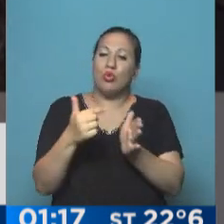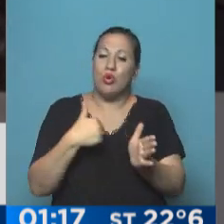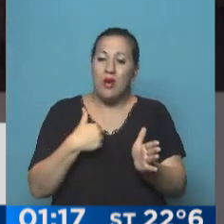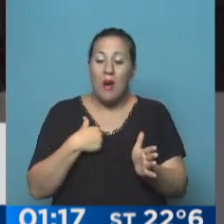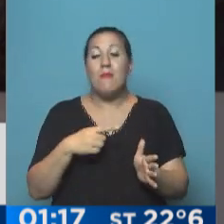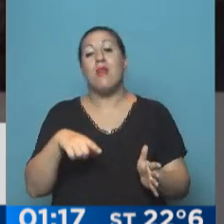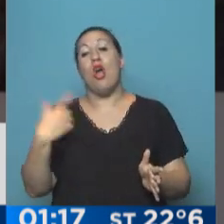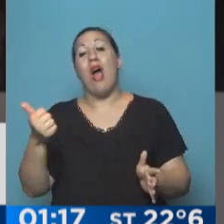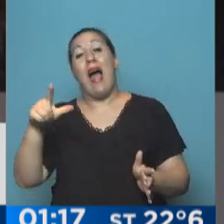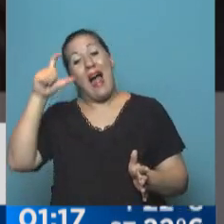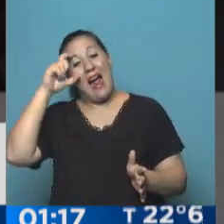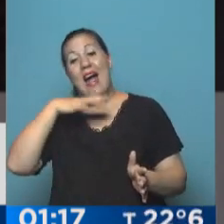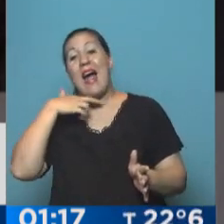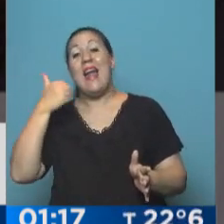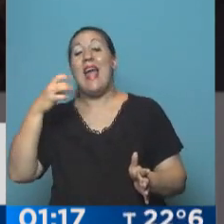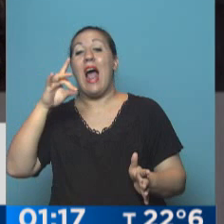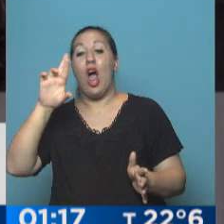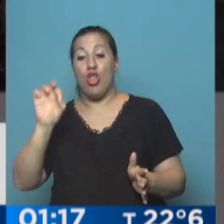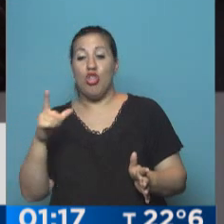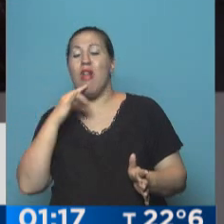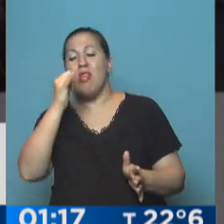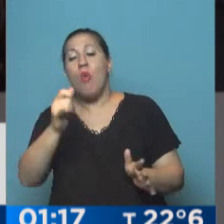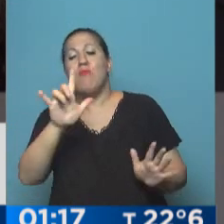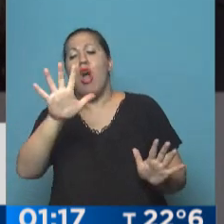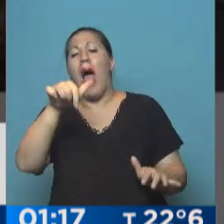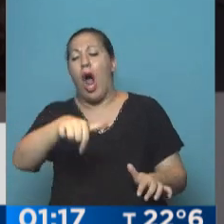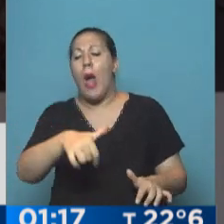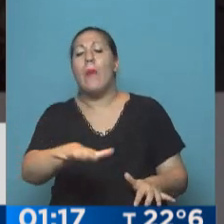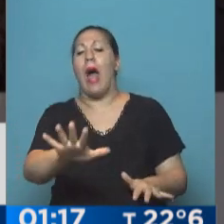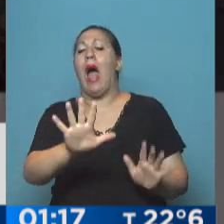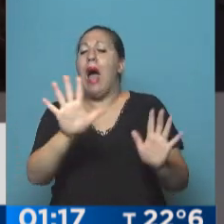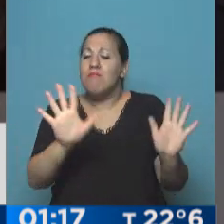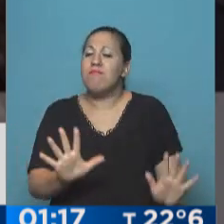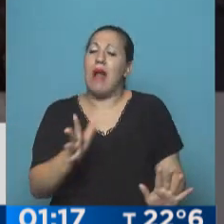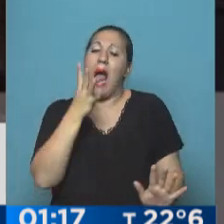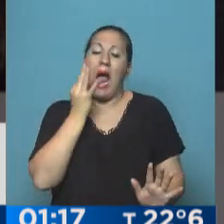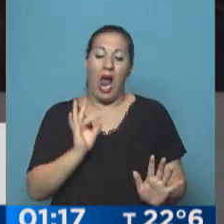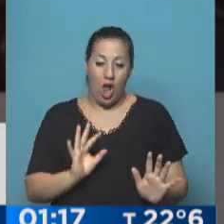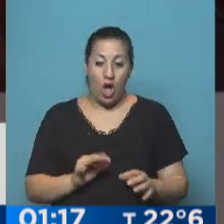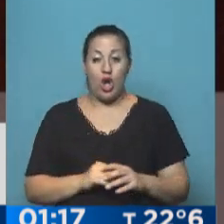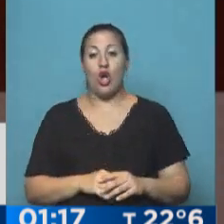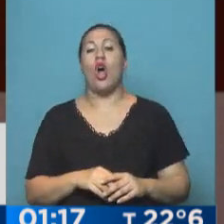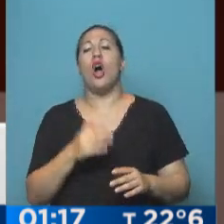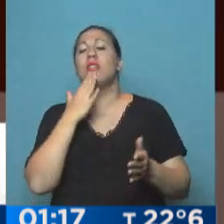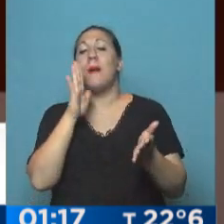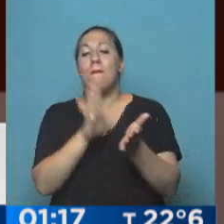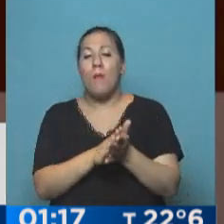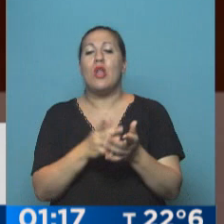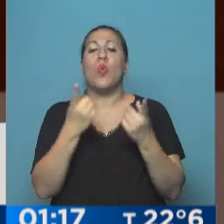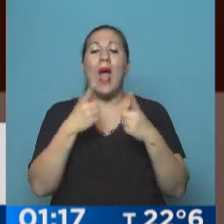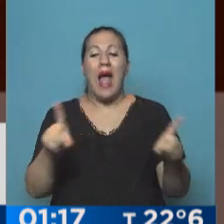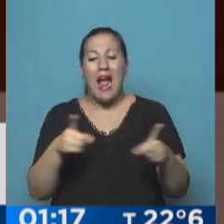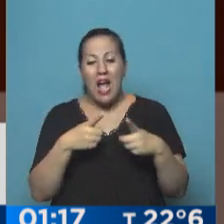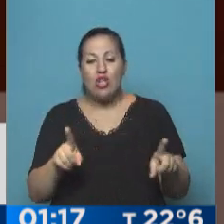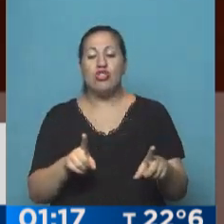dijo, bueno, en esta oportunidad algo vamos a hacer. Te prometo que hacemos balada para mi muerte. Así